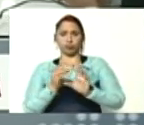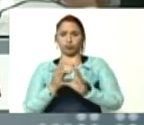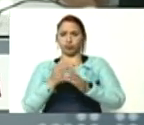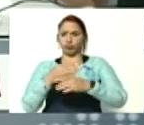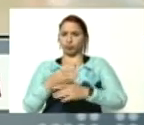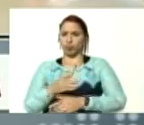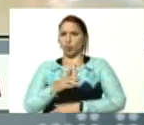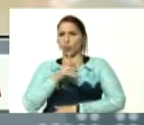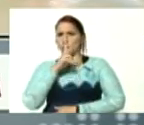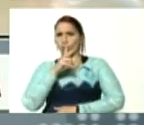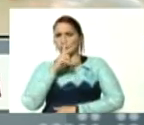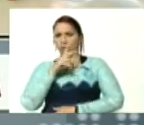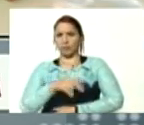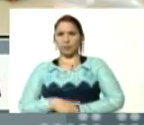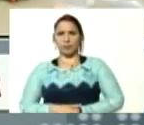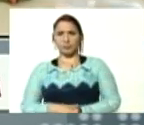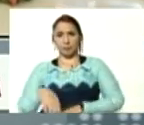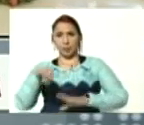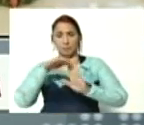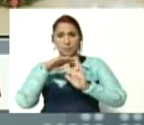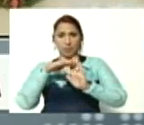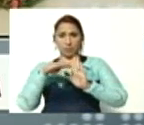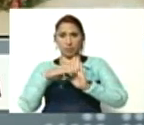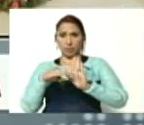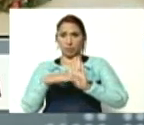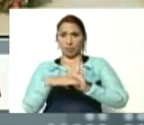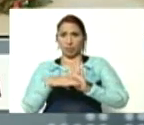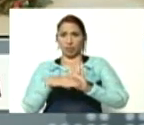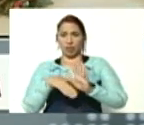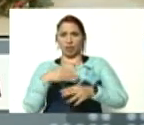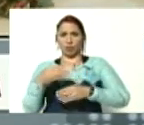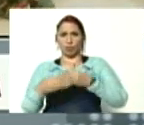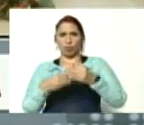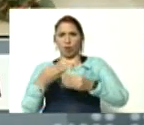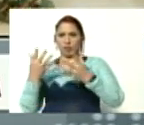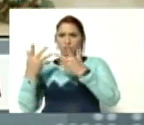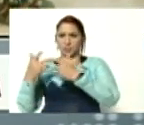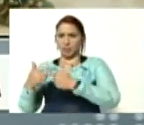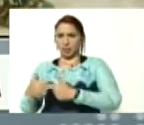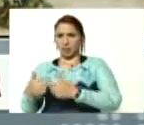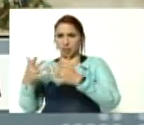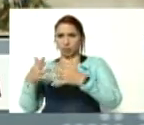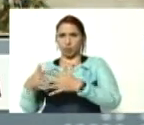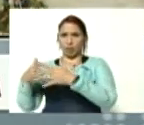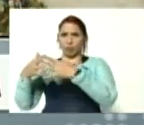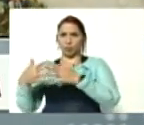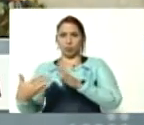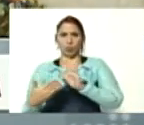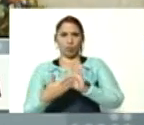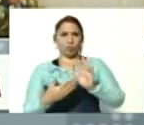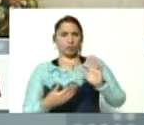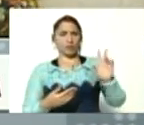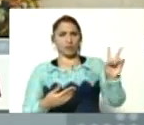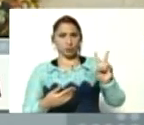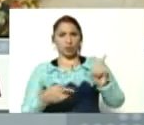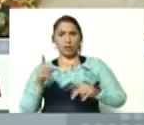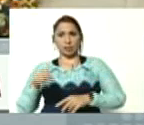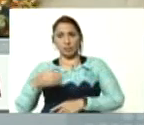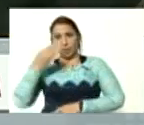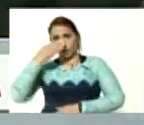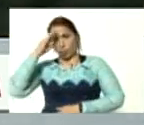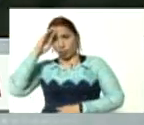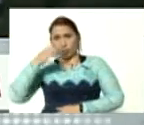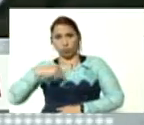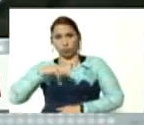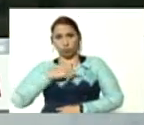sin precedente de las medidas que nos aplica la administración de Estados Unidos a tanto a Venezuela como a Cuba, hemos logrado